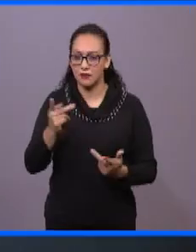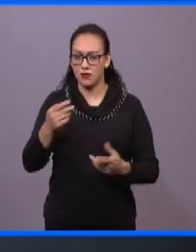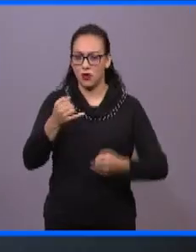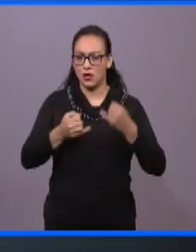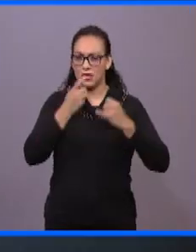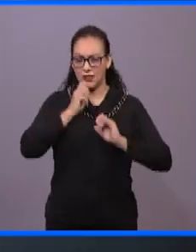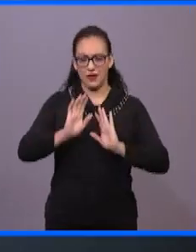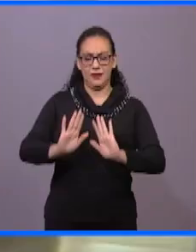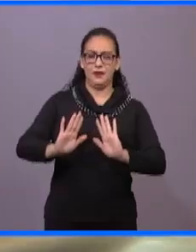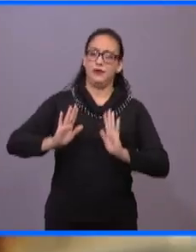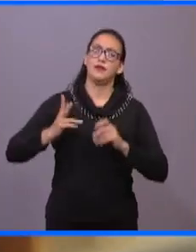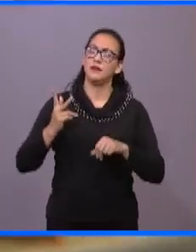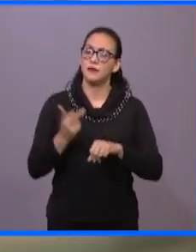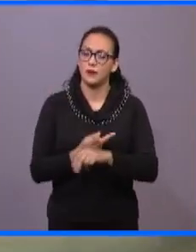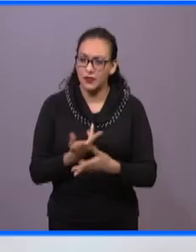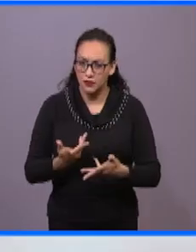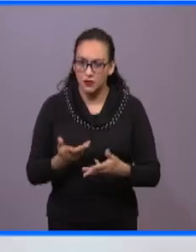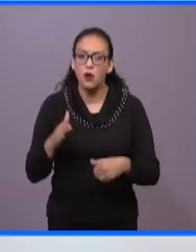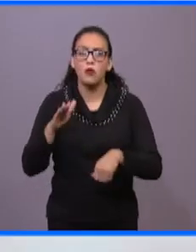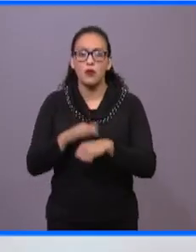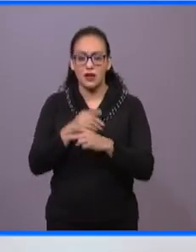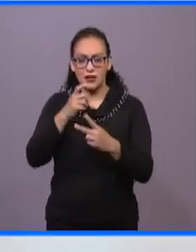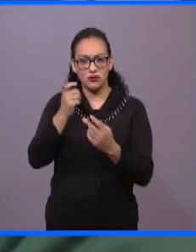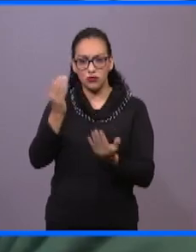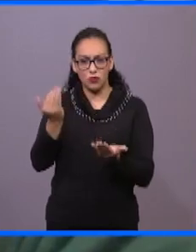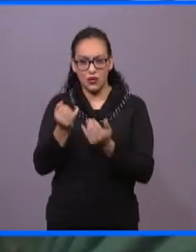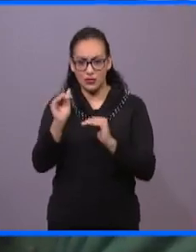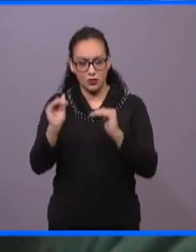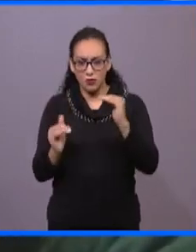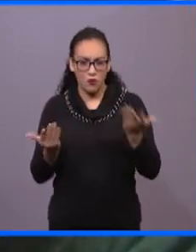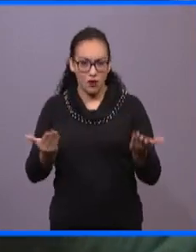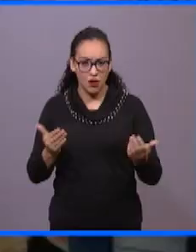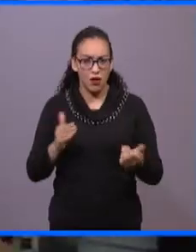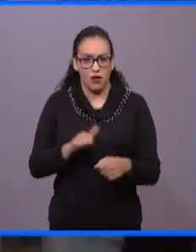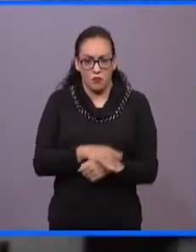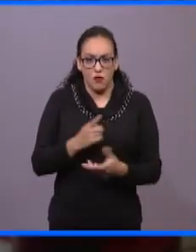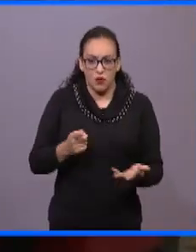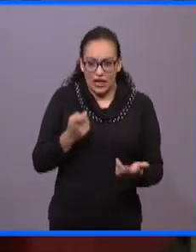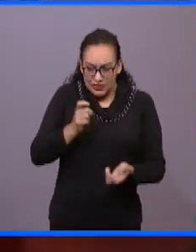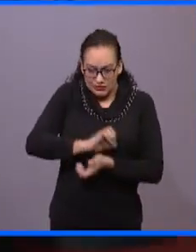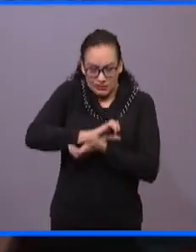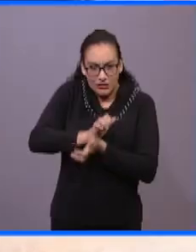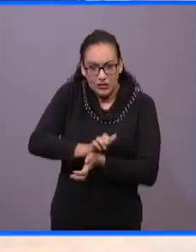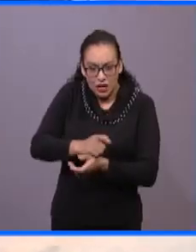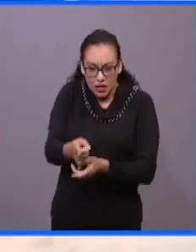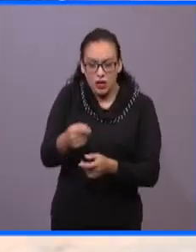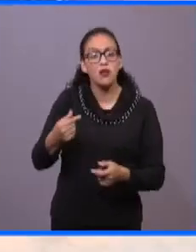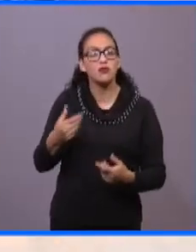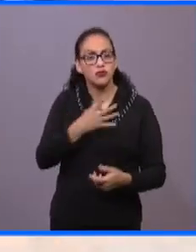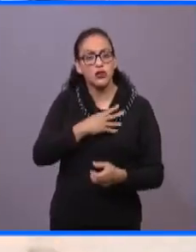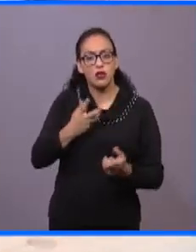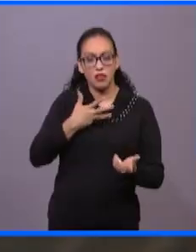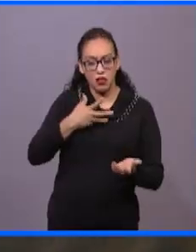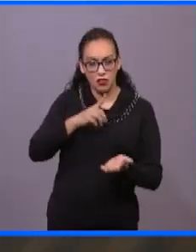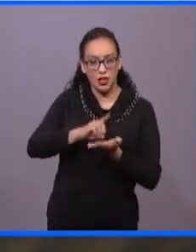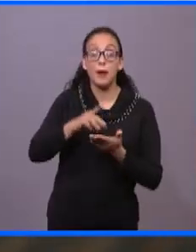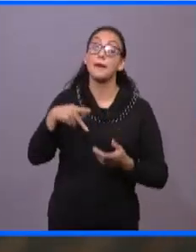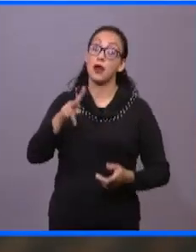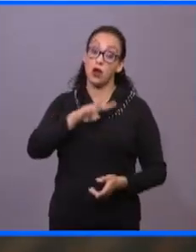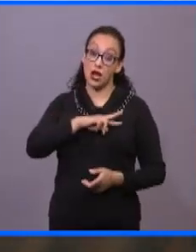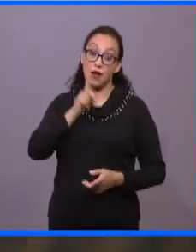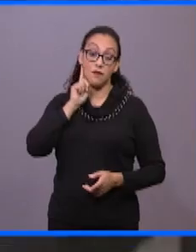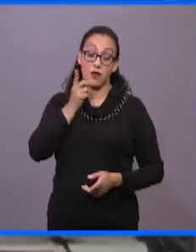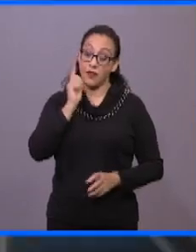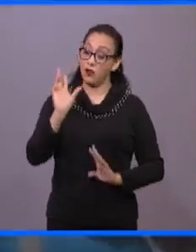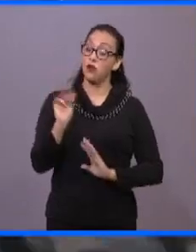un tribunal, quien determinó que dicha medida era inconstitucional por resultar discriminatoria, decisión que la viuda impugnó, por